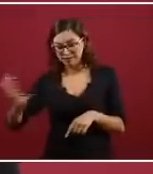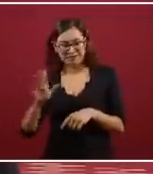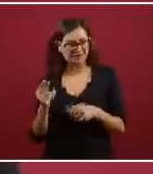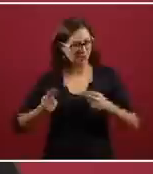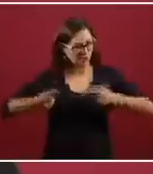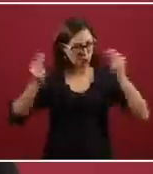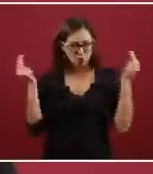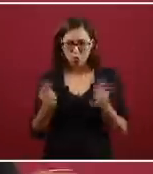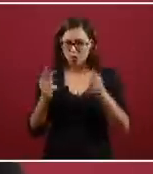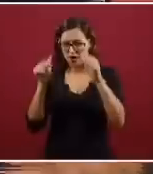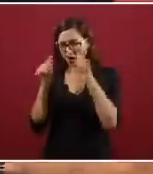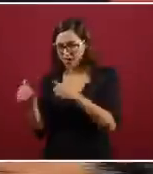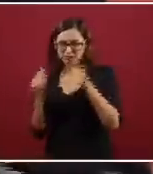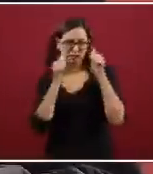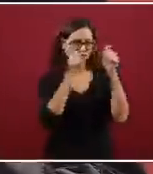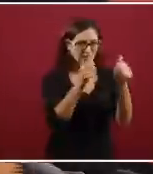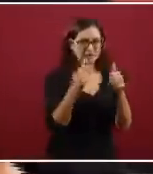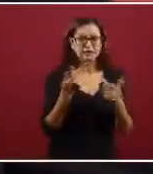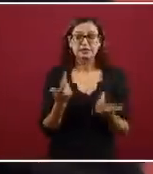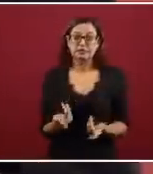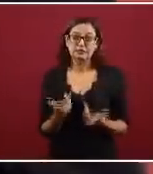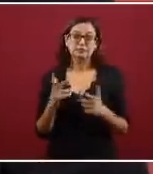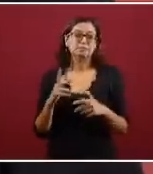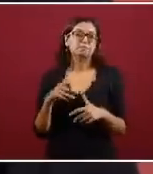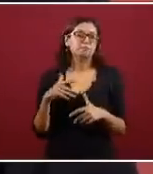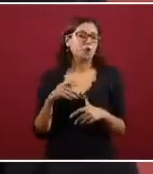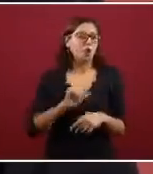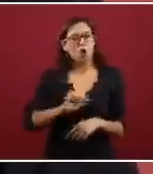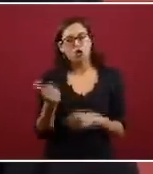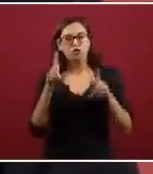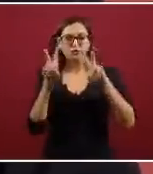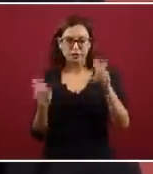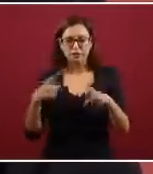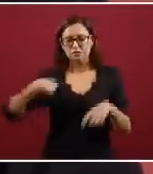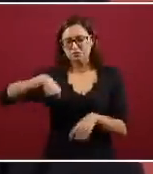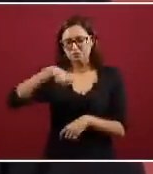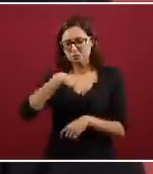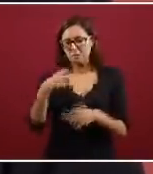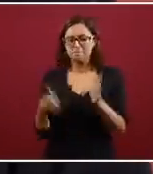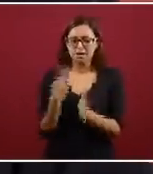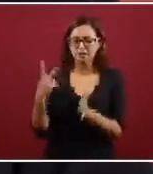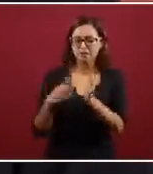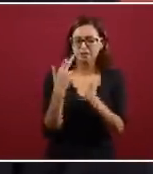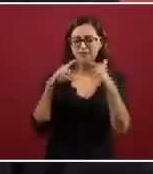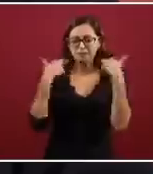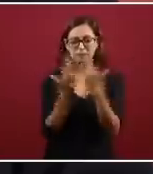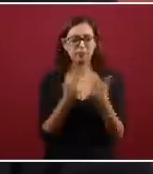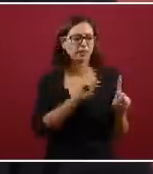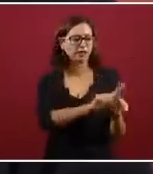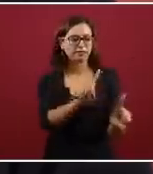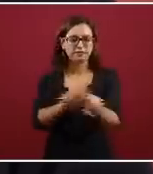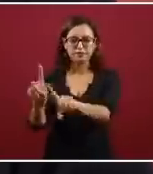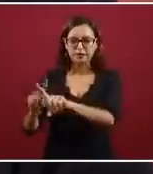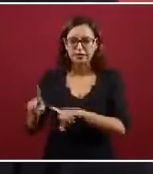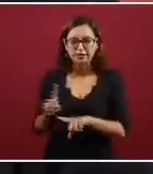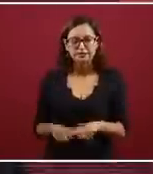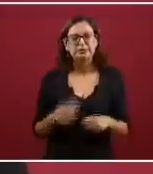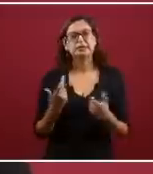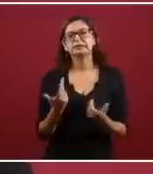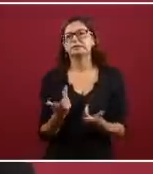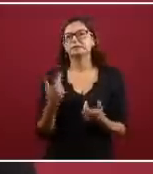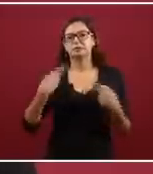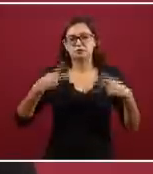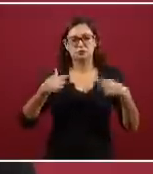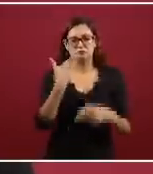lo demás, en reuniones que he tenido con los técnicos y con el licenciado